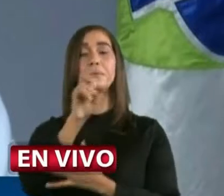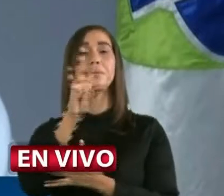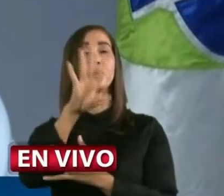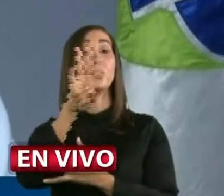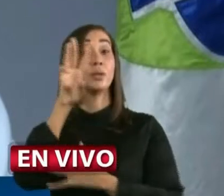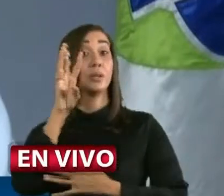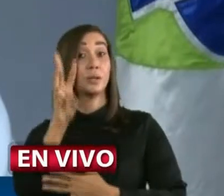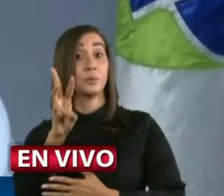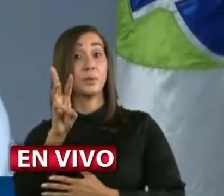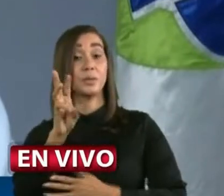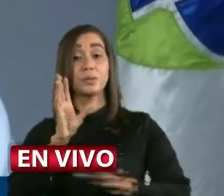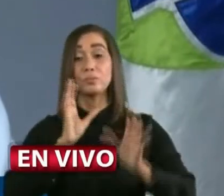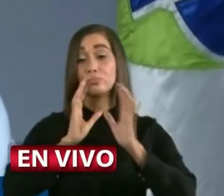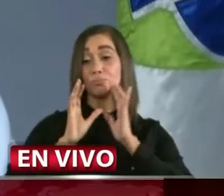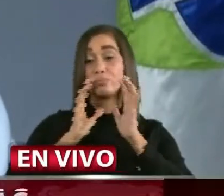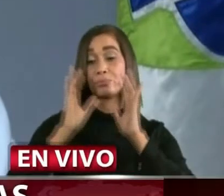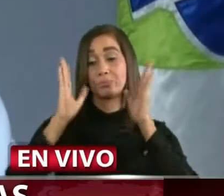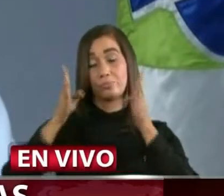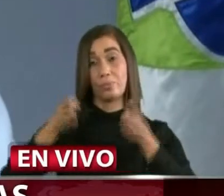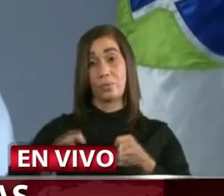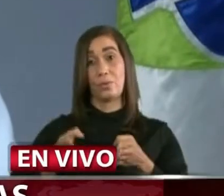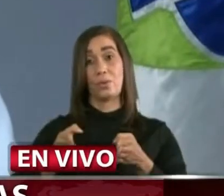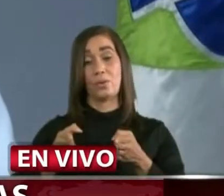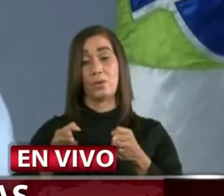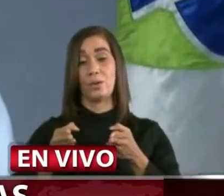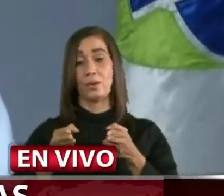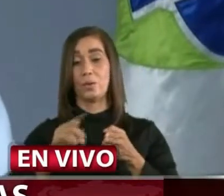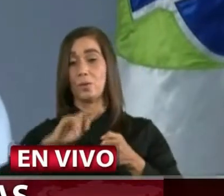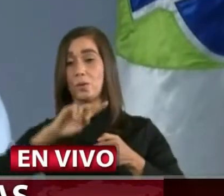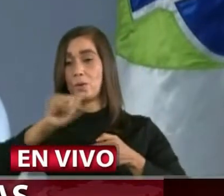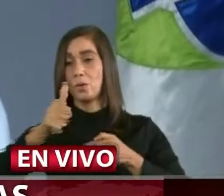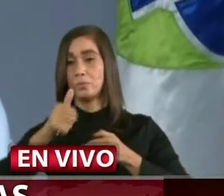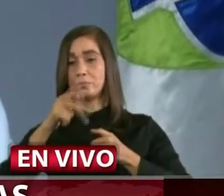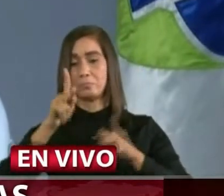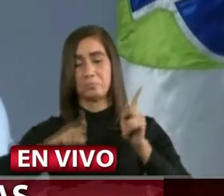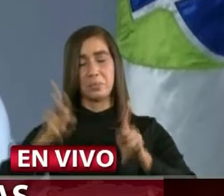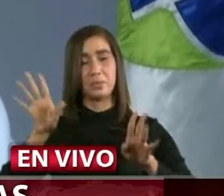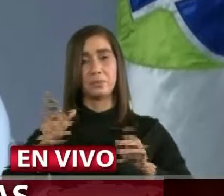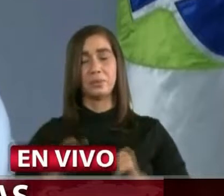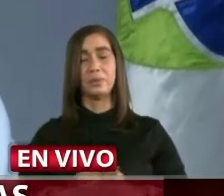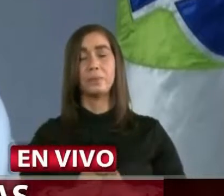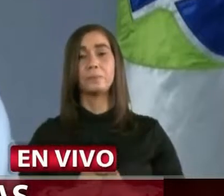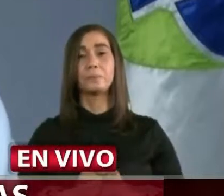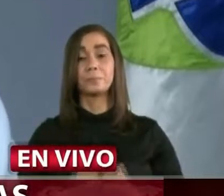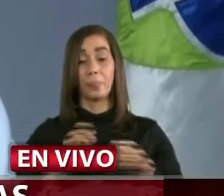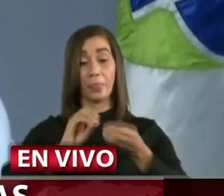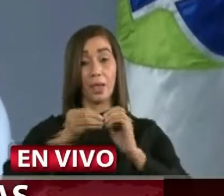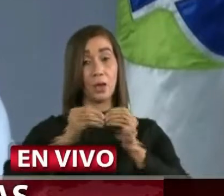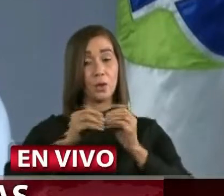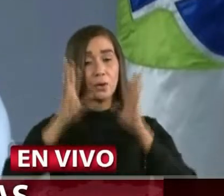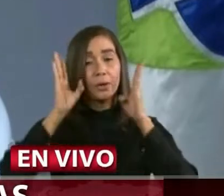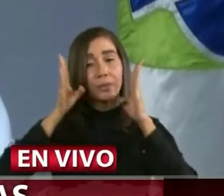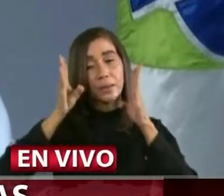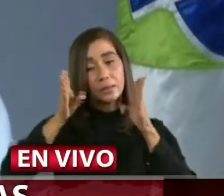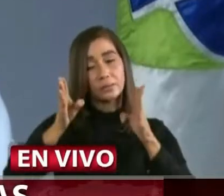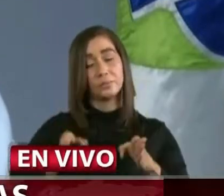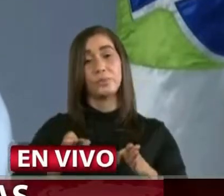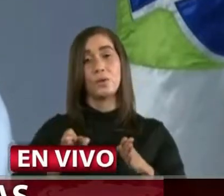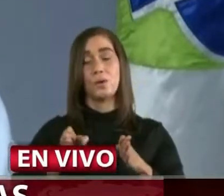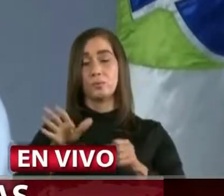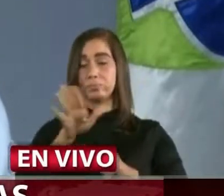284.956 interacciones se habían producido dentro de la misma. El número de asistencias